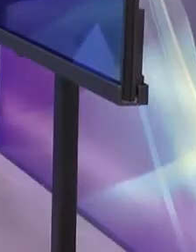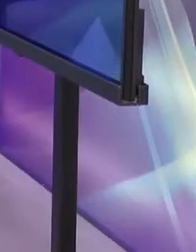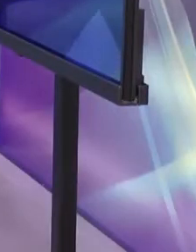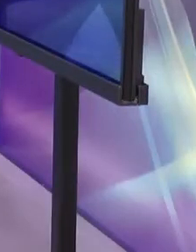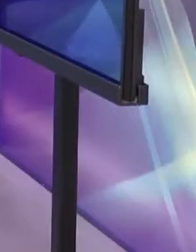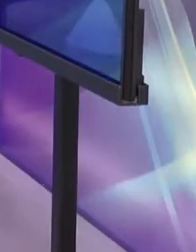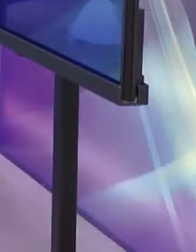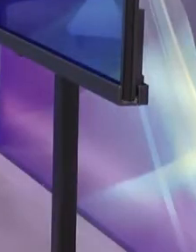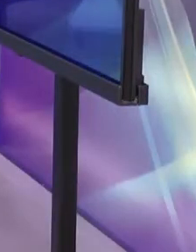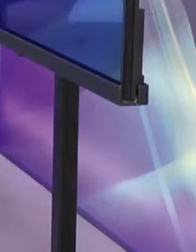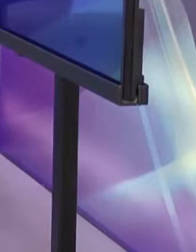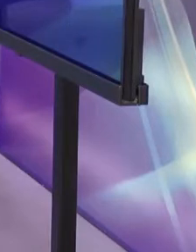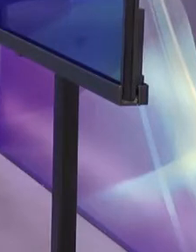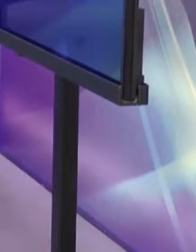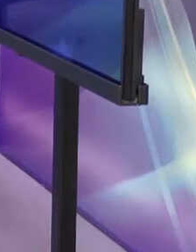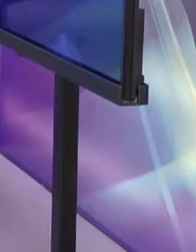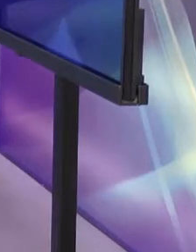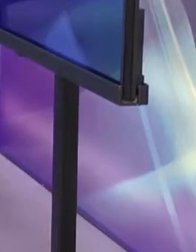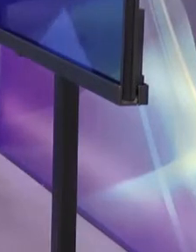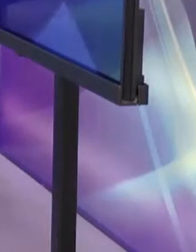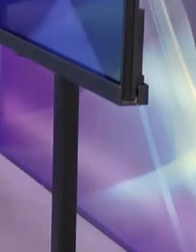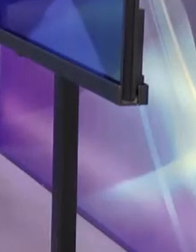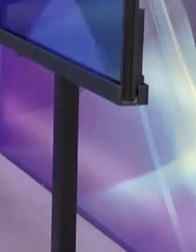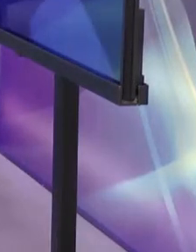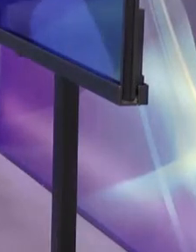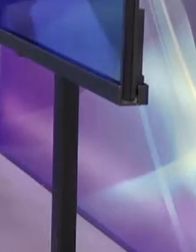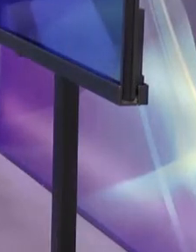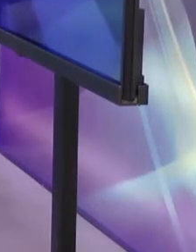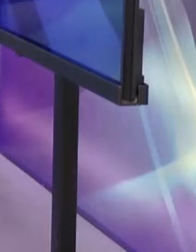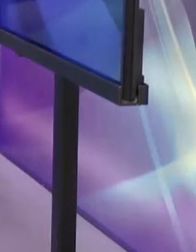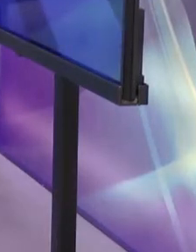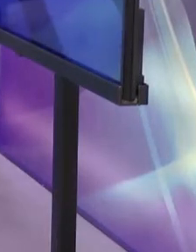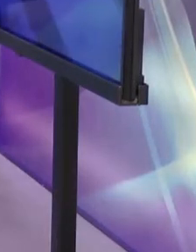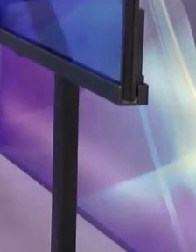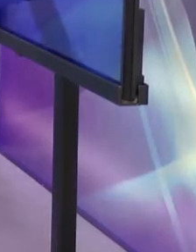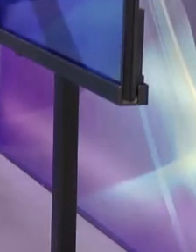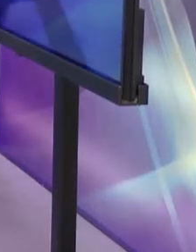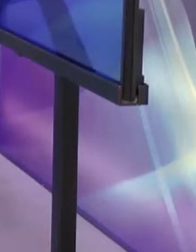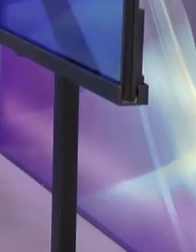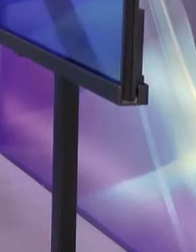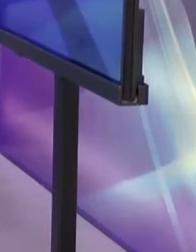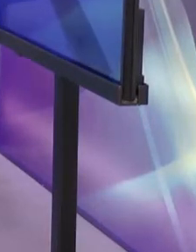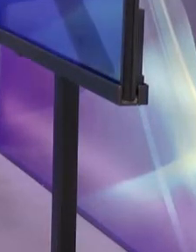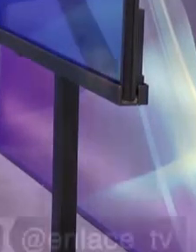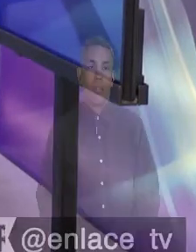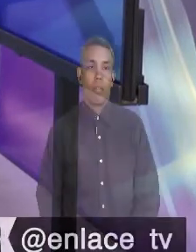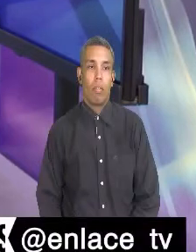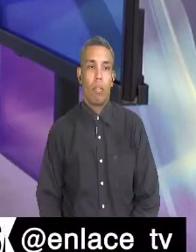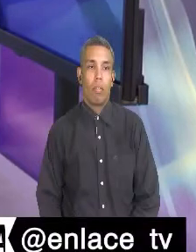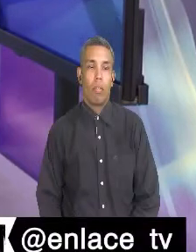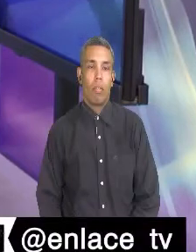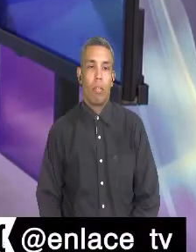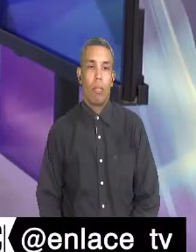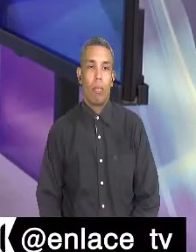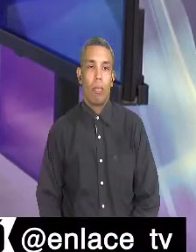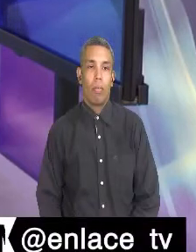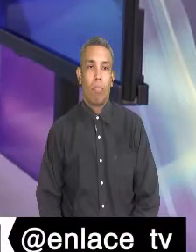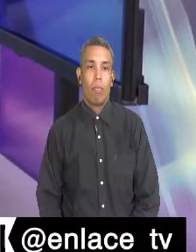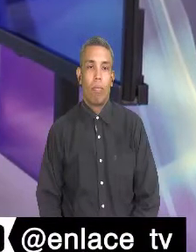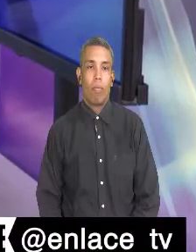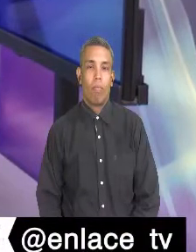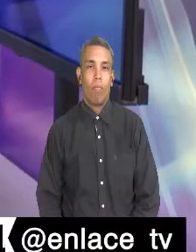Buenas tardes, soy Paola López y los saludo una vez más con el desarrollo informativo más importante de nuestra ciudad y región en Enlace Noticias. Agradecimiento a quienes nos